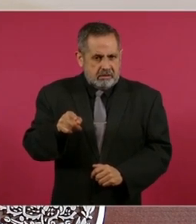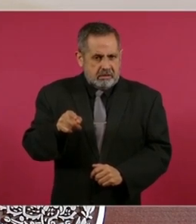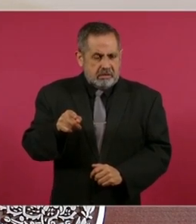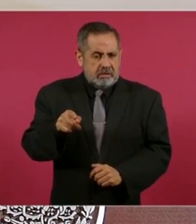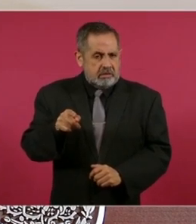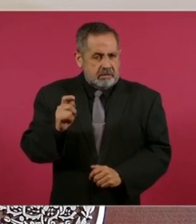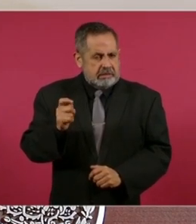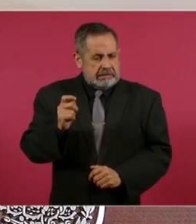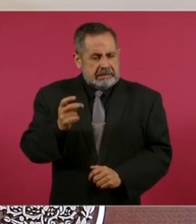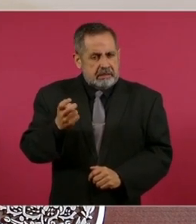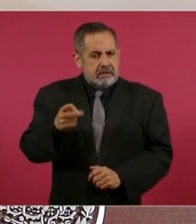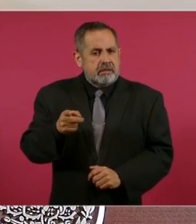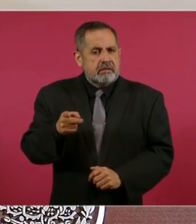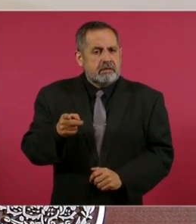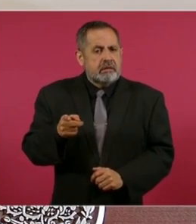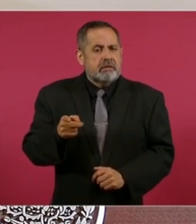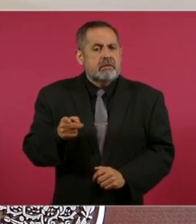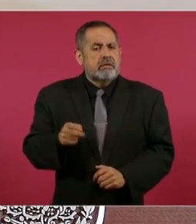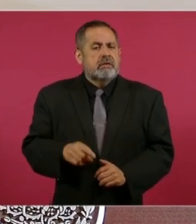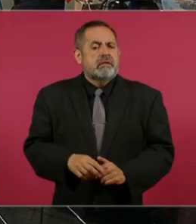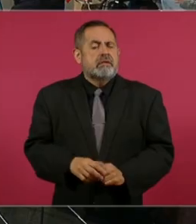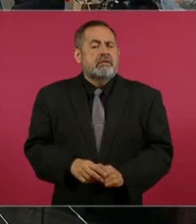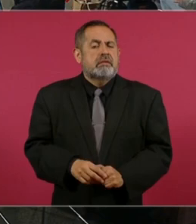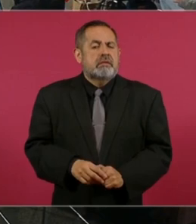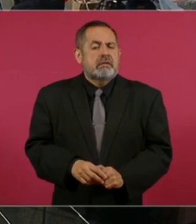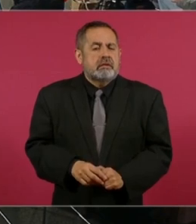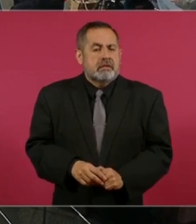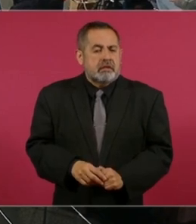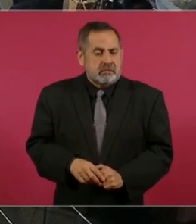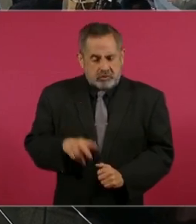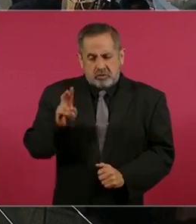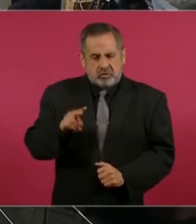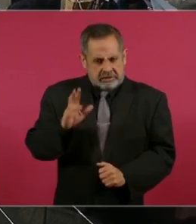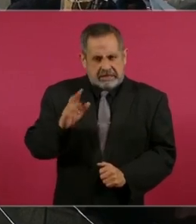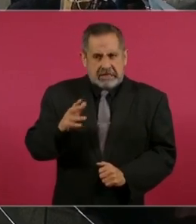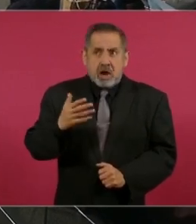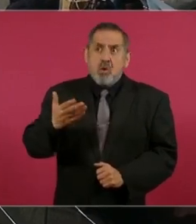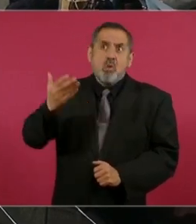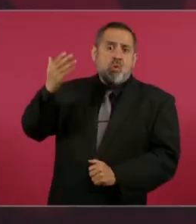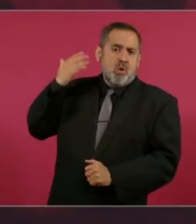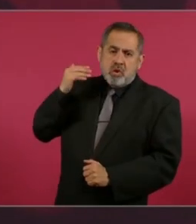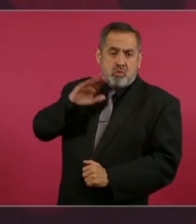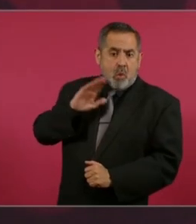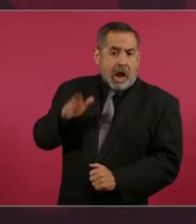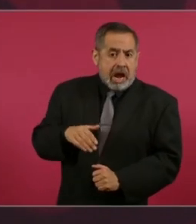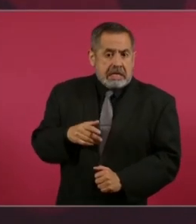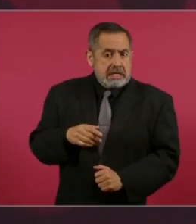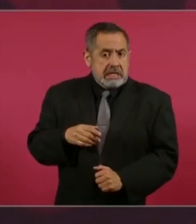es un hecho sin precedente.